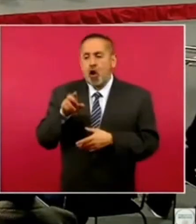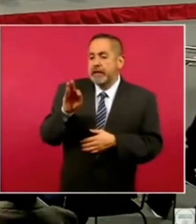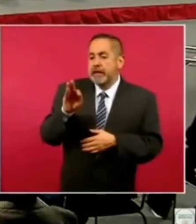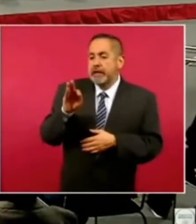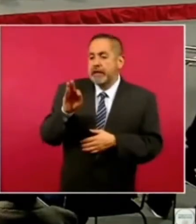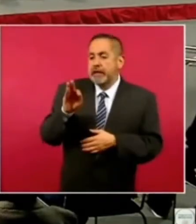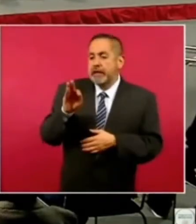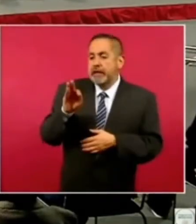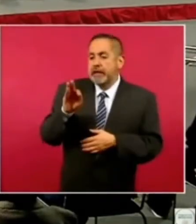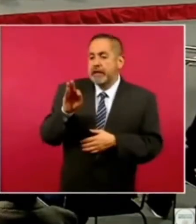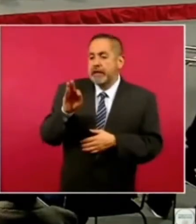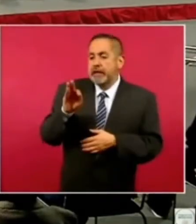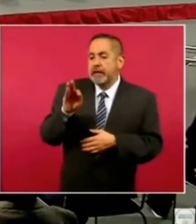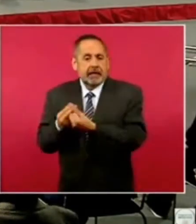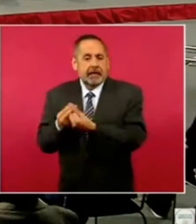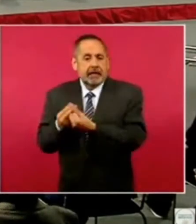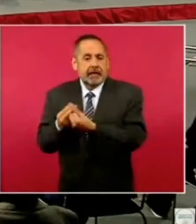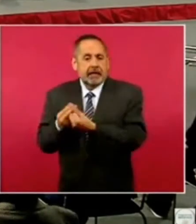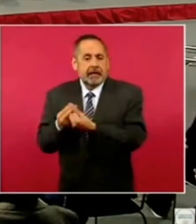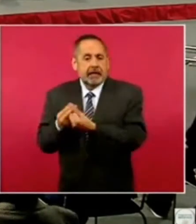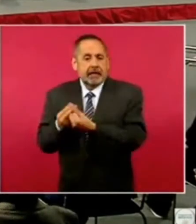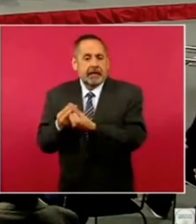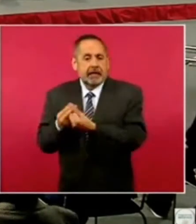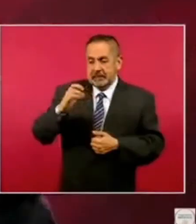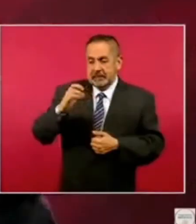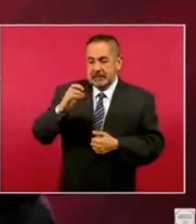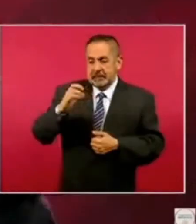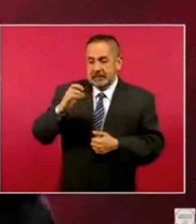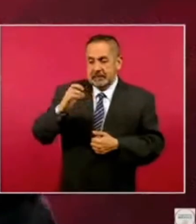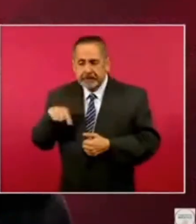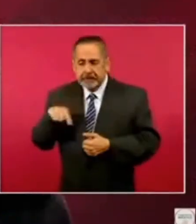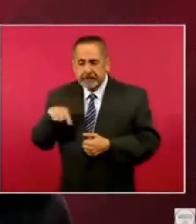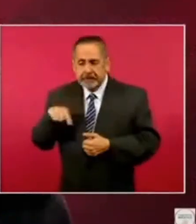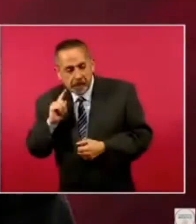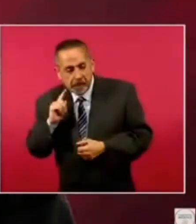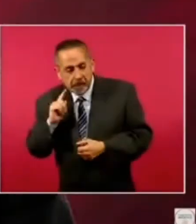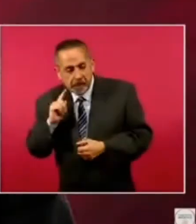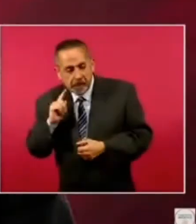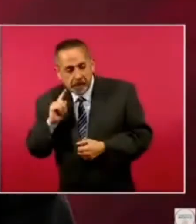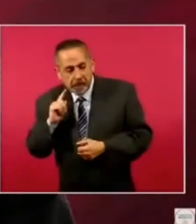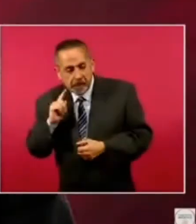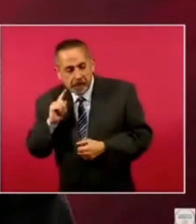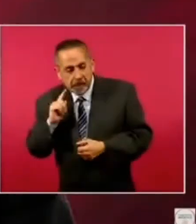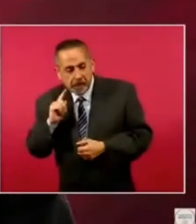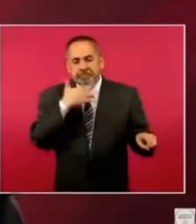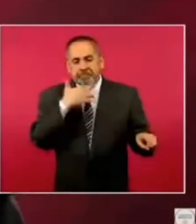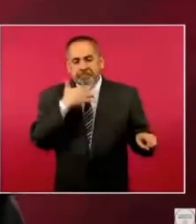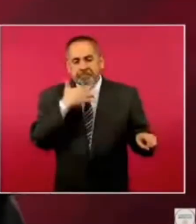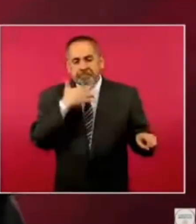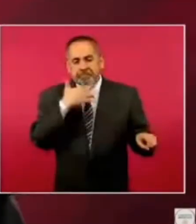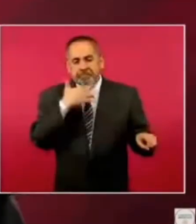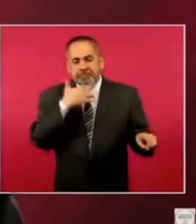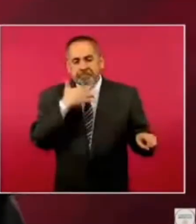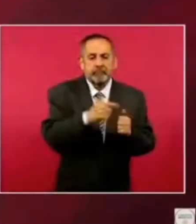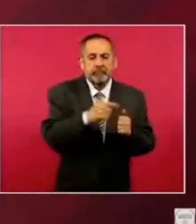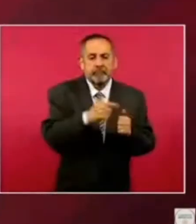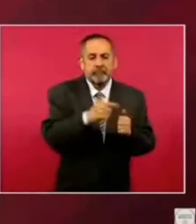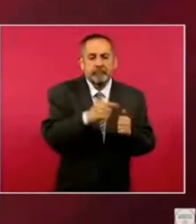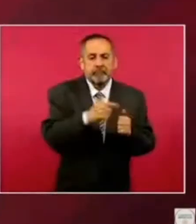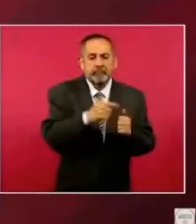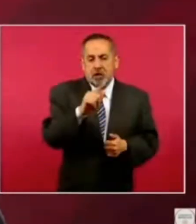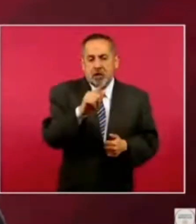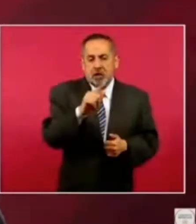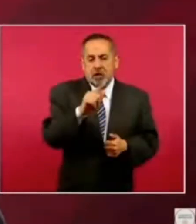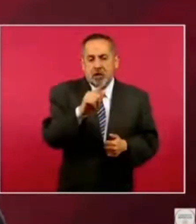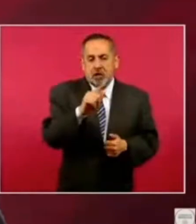de la Secretaría de Hacienda y Crédito Público identificó la red de corrupción de García Luna su forma